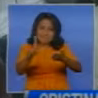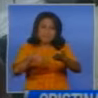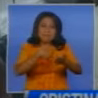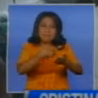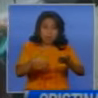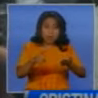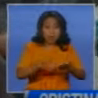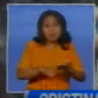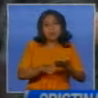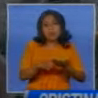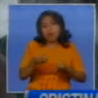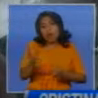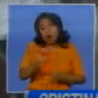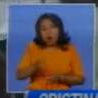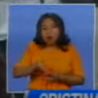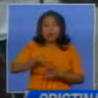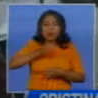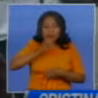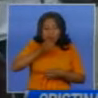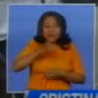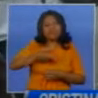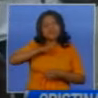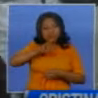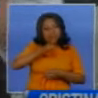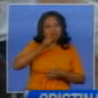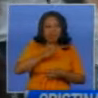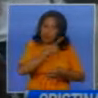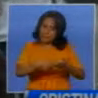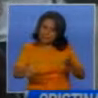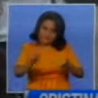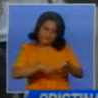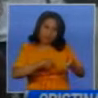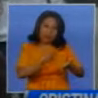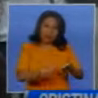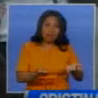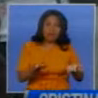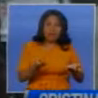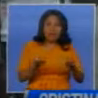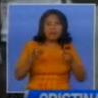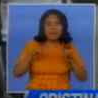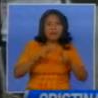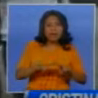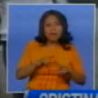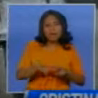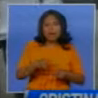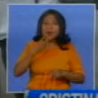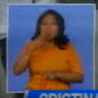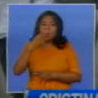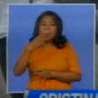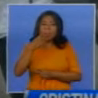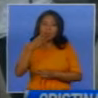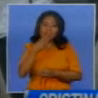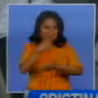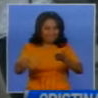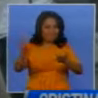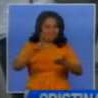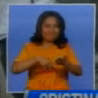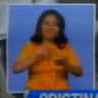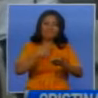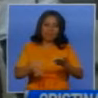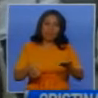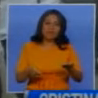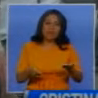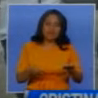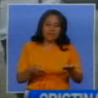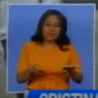de la prohibición de expender bebidas alcohólicas. En todos los eventos está prohibido el tema del consumo también de cigarrillo y pues más aún si